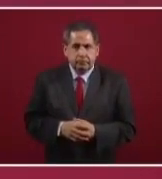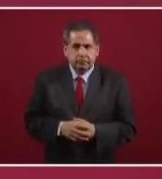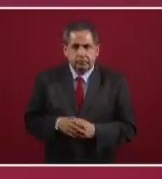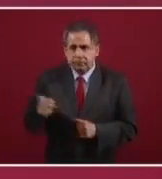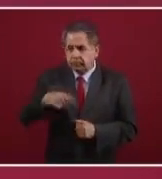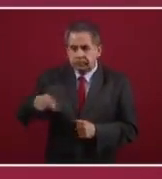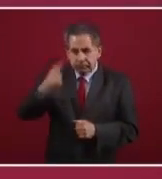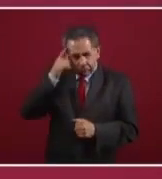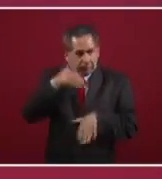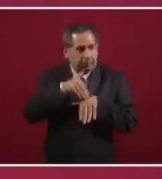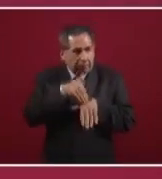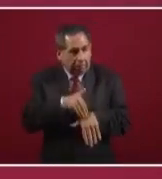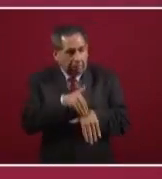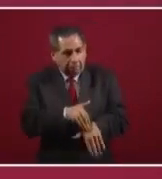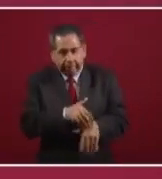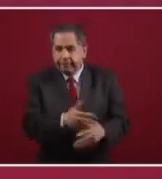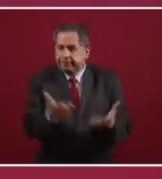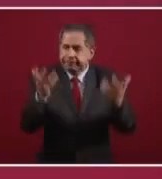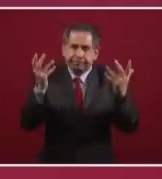¿Le hicieron caso?